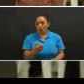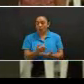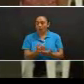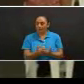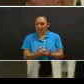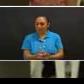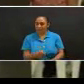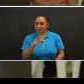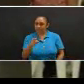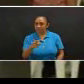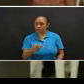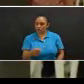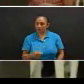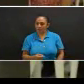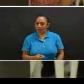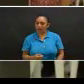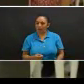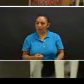alma.